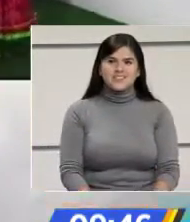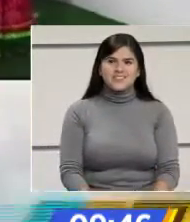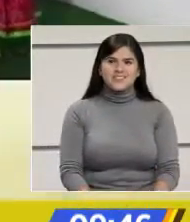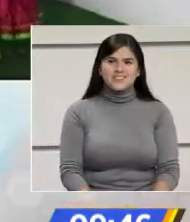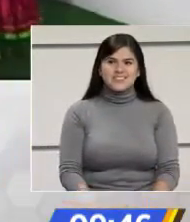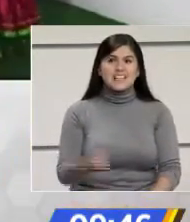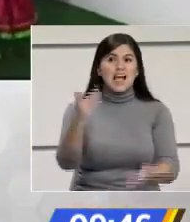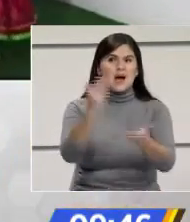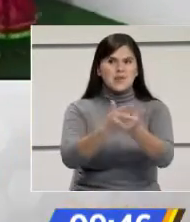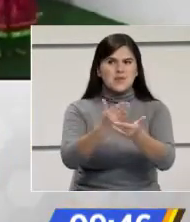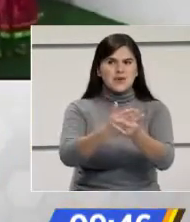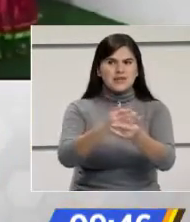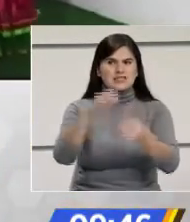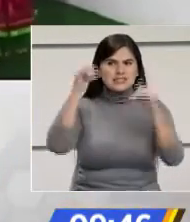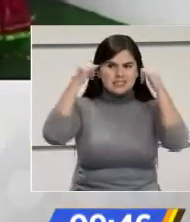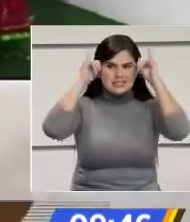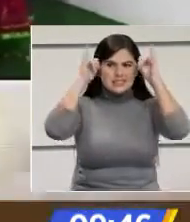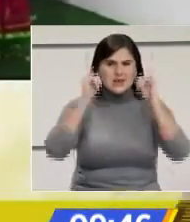Eso, torito, eso.